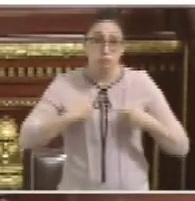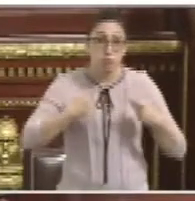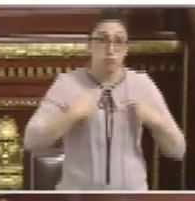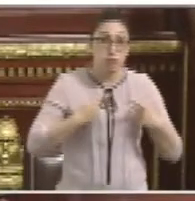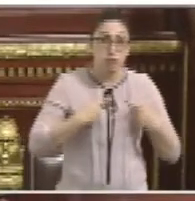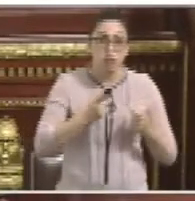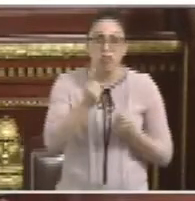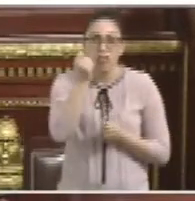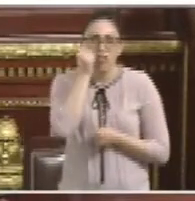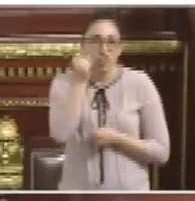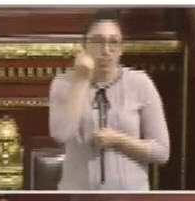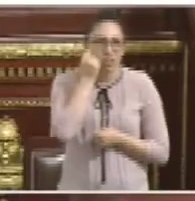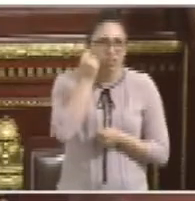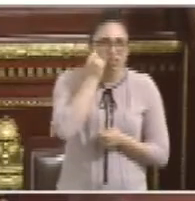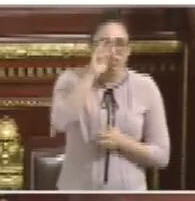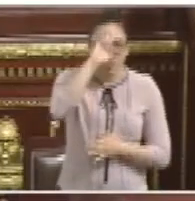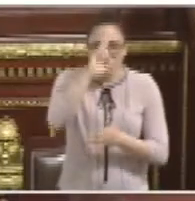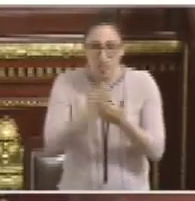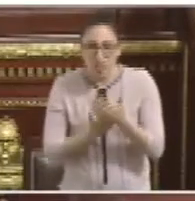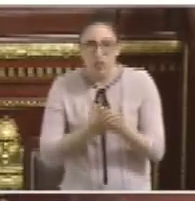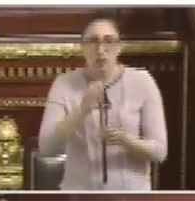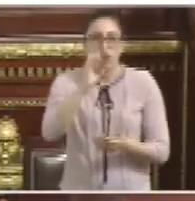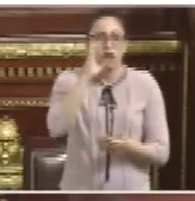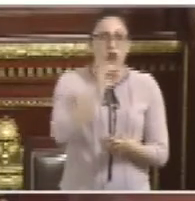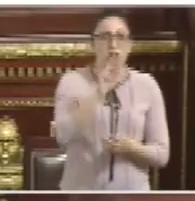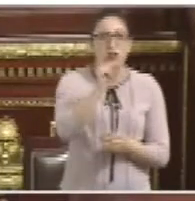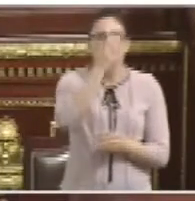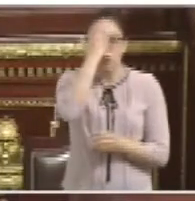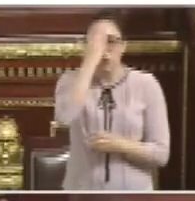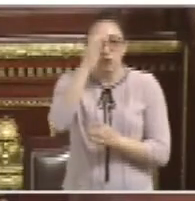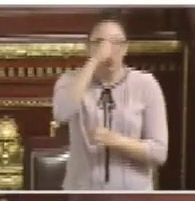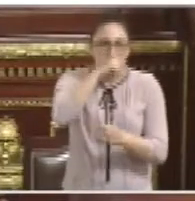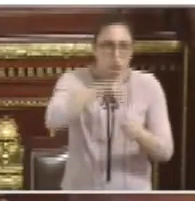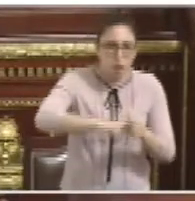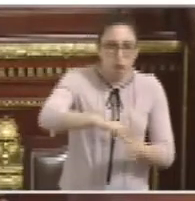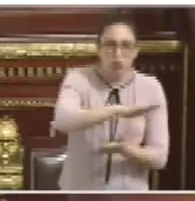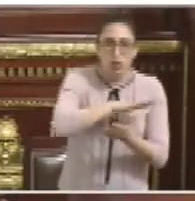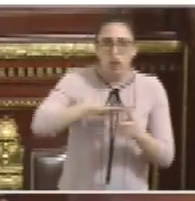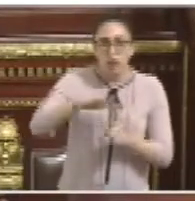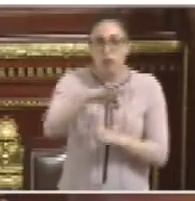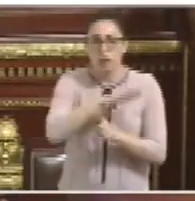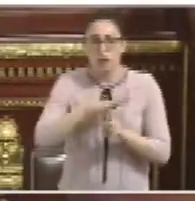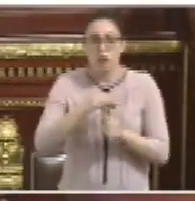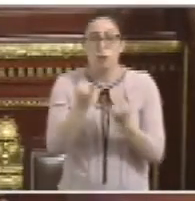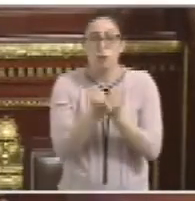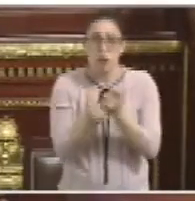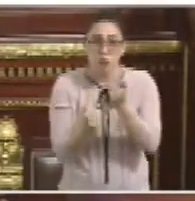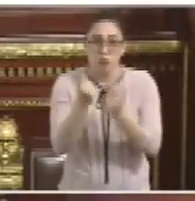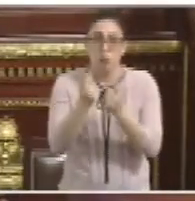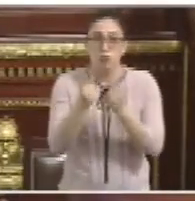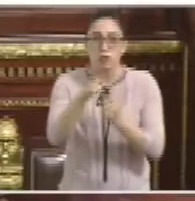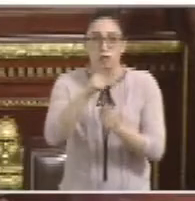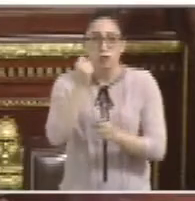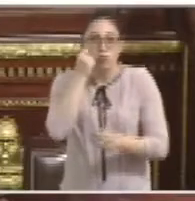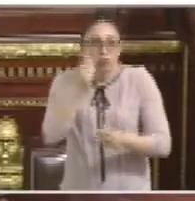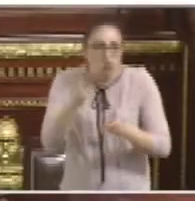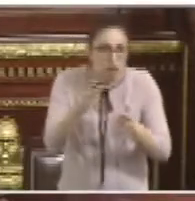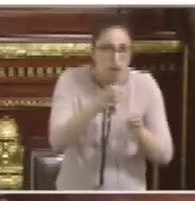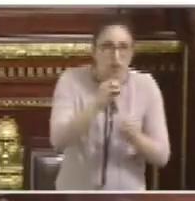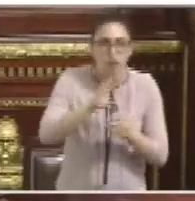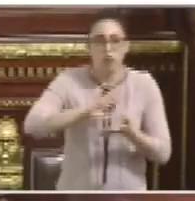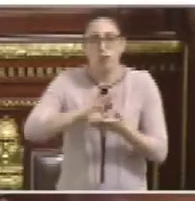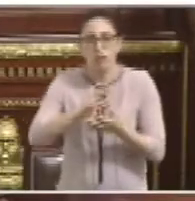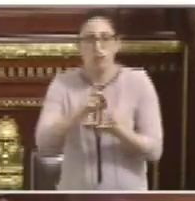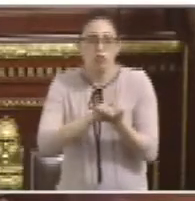en infracciones constantes de la Ley de Cultura Cívica e incluso en la comisión de algunos delitos, lo cual ha